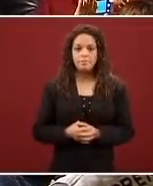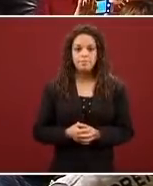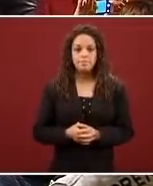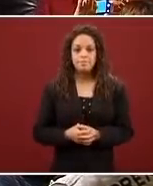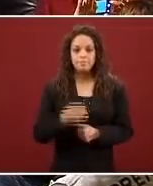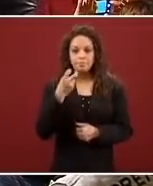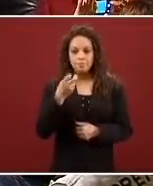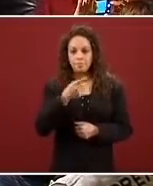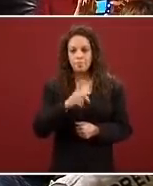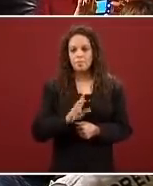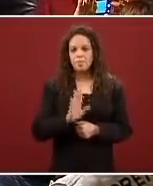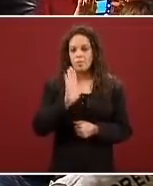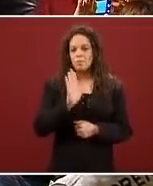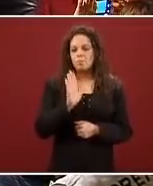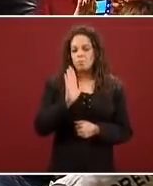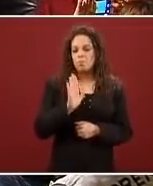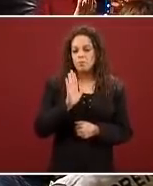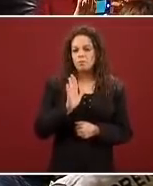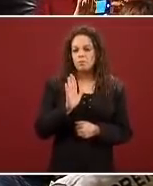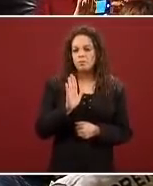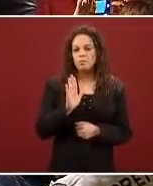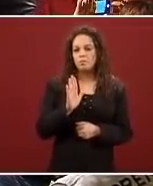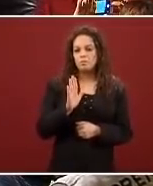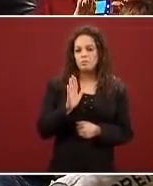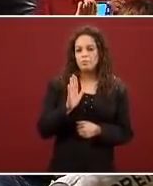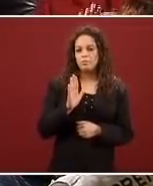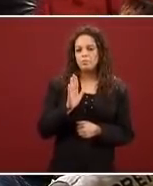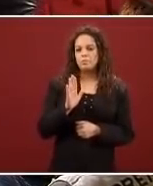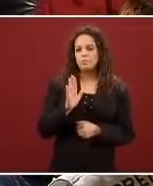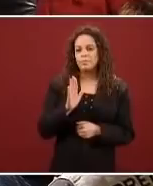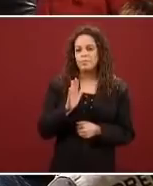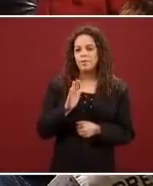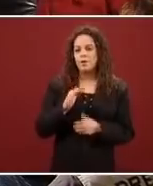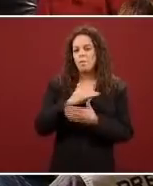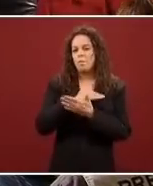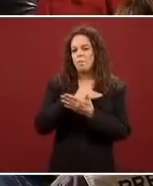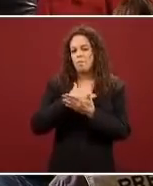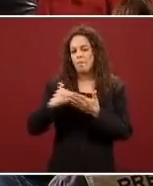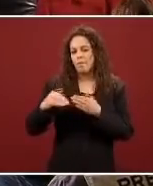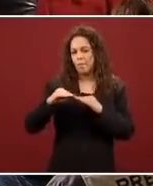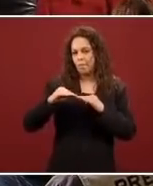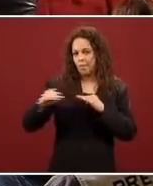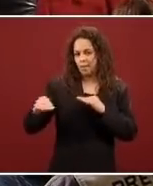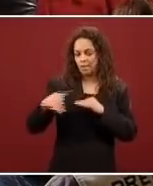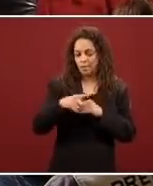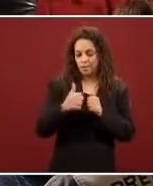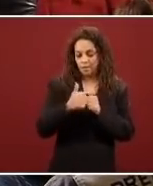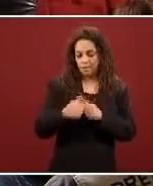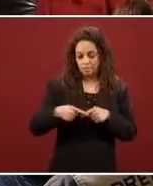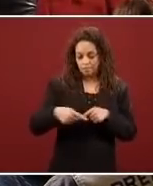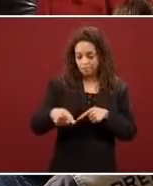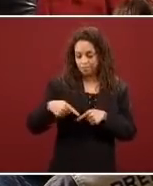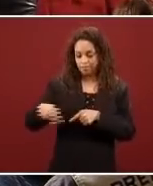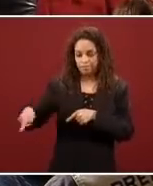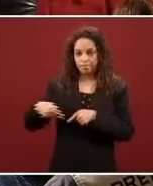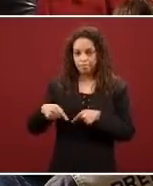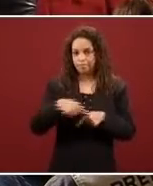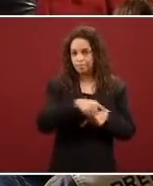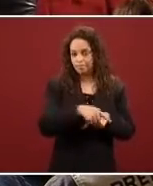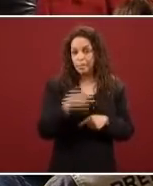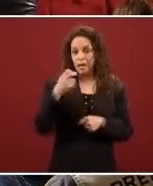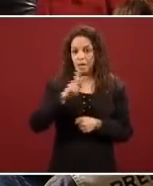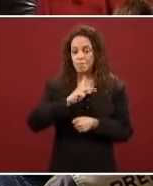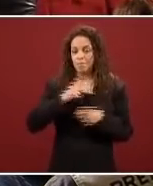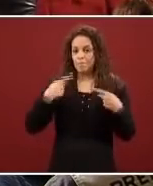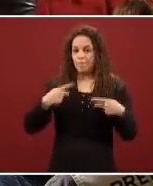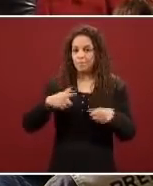medio metro alrededor de nosotros, de nuestro punto que tenemos, de nuestro espacio íntimo. El espacio social es